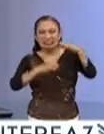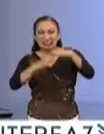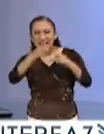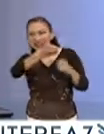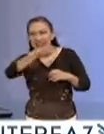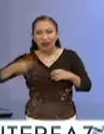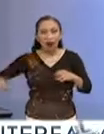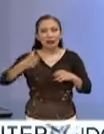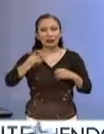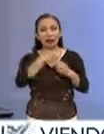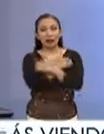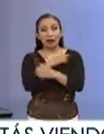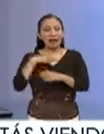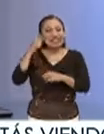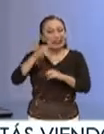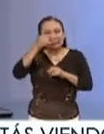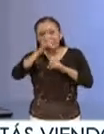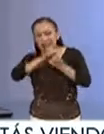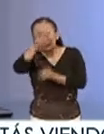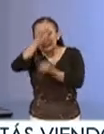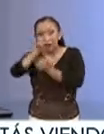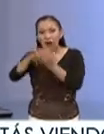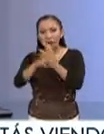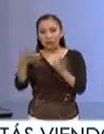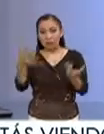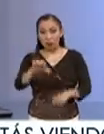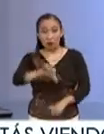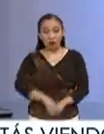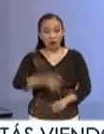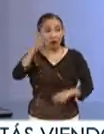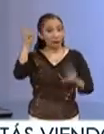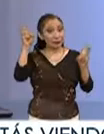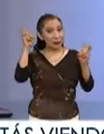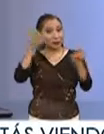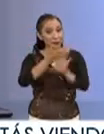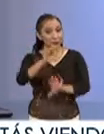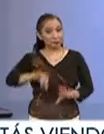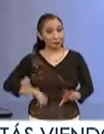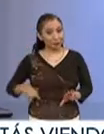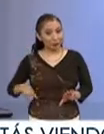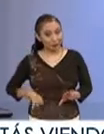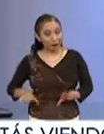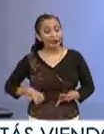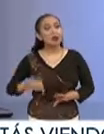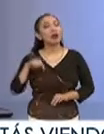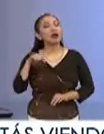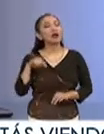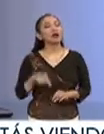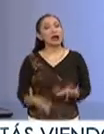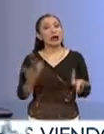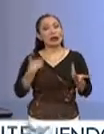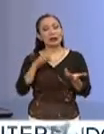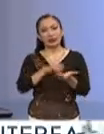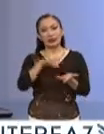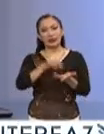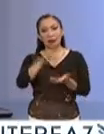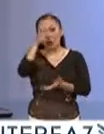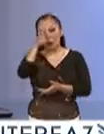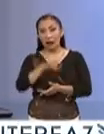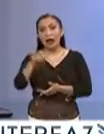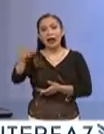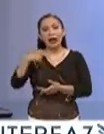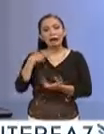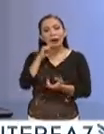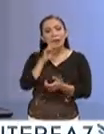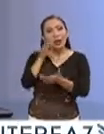educativo que se encuentra detrás de todas las cosas que hacemos. Hoy tenemos un programa muy interesante. Estamos en Saltillo, Coahuila,